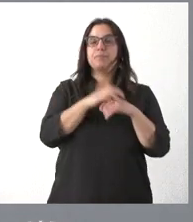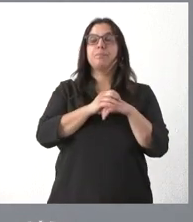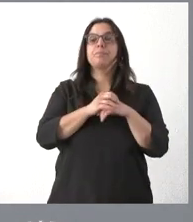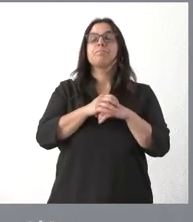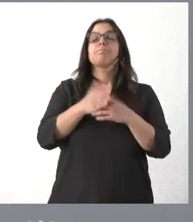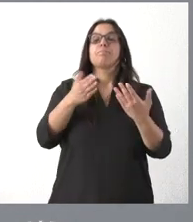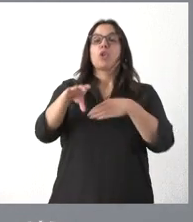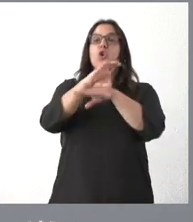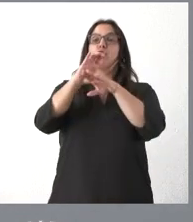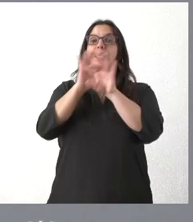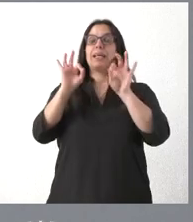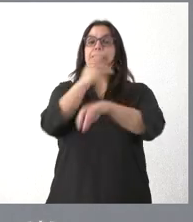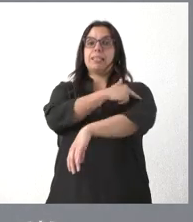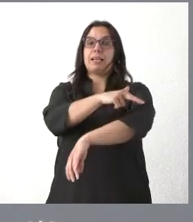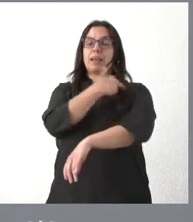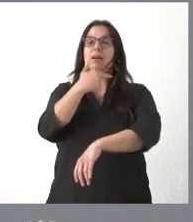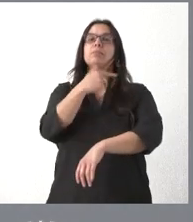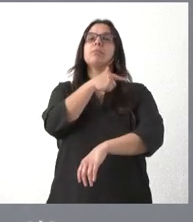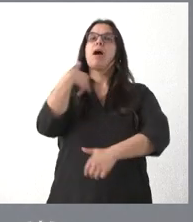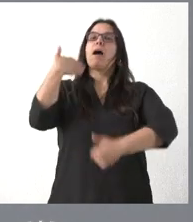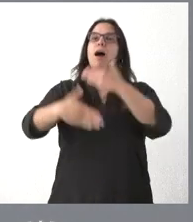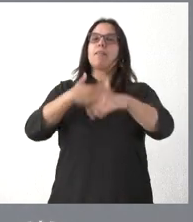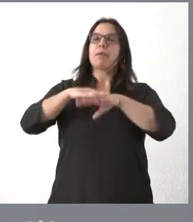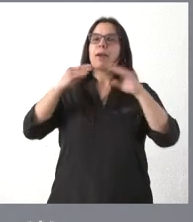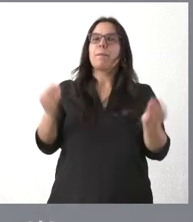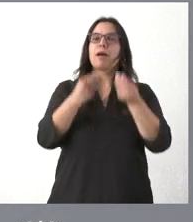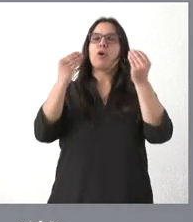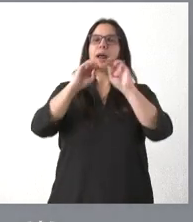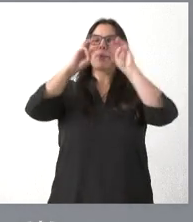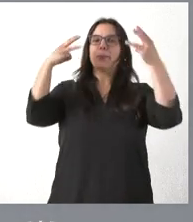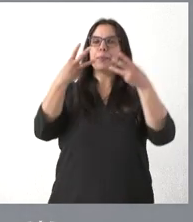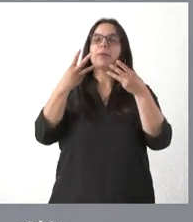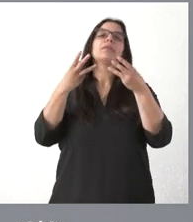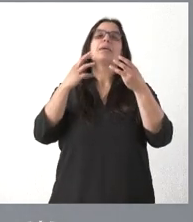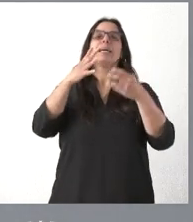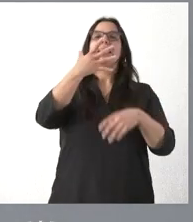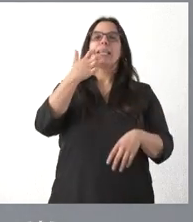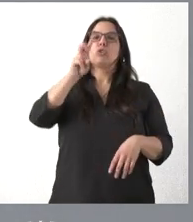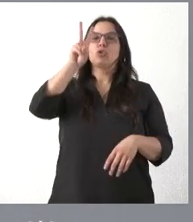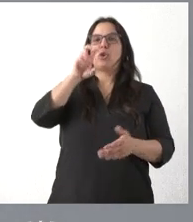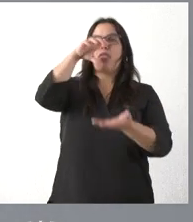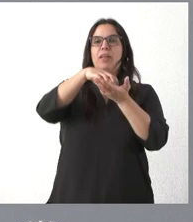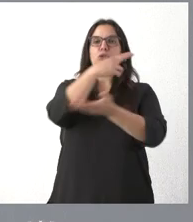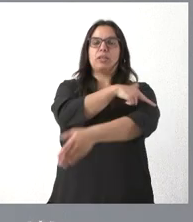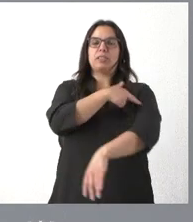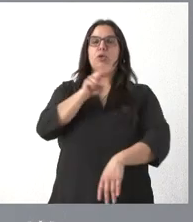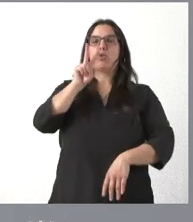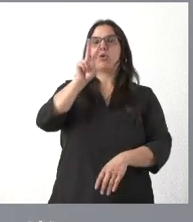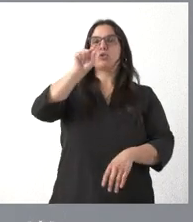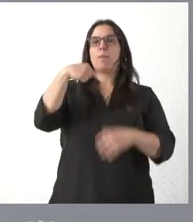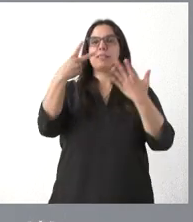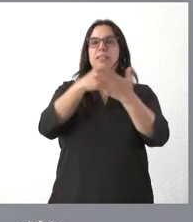la consejería de sanidad sacil Avanza en la mejora de la conectividad de 502 centros sanitarios con una inversión de 2,7 millones